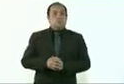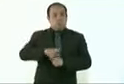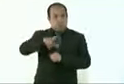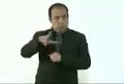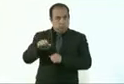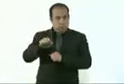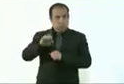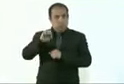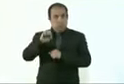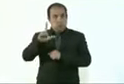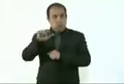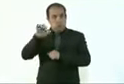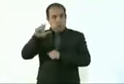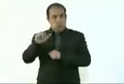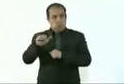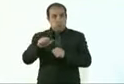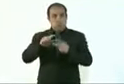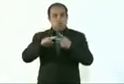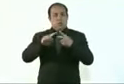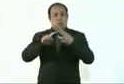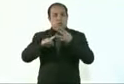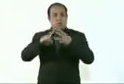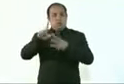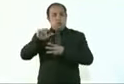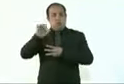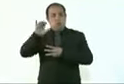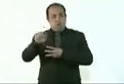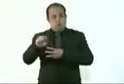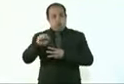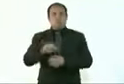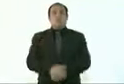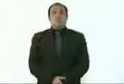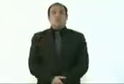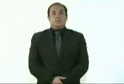posteriormente a Oliva y a Luis Humberto, si nos quiere.